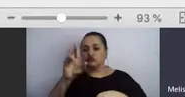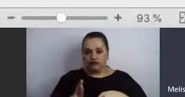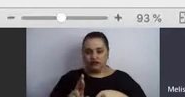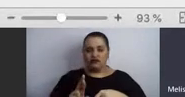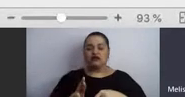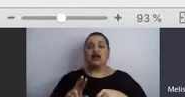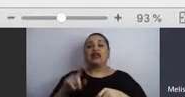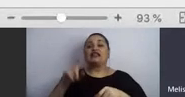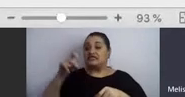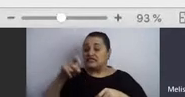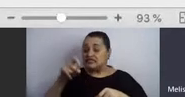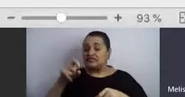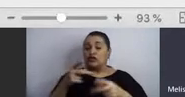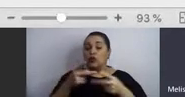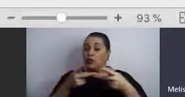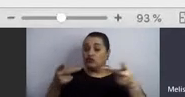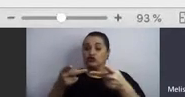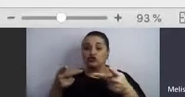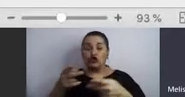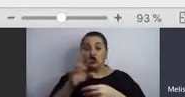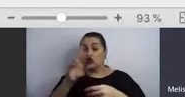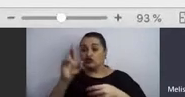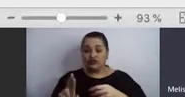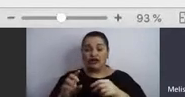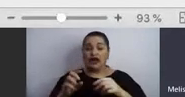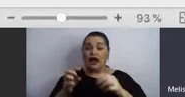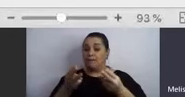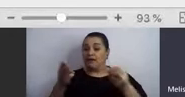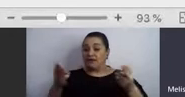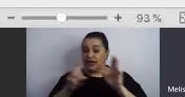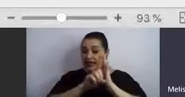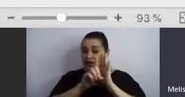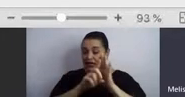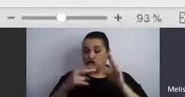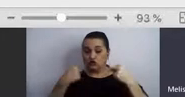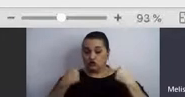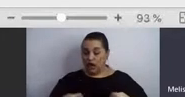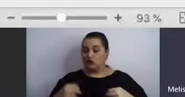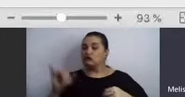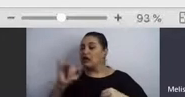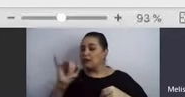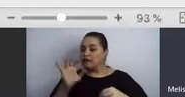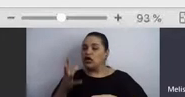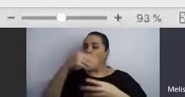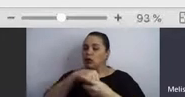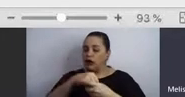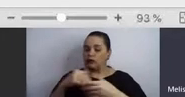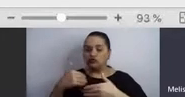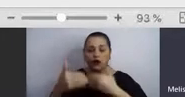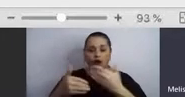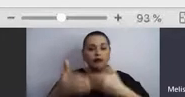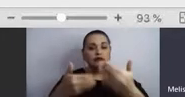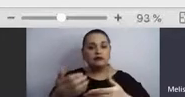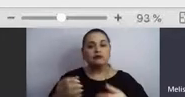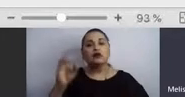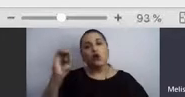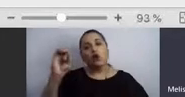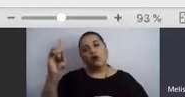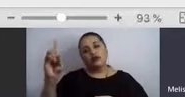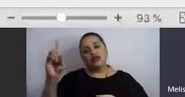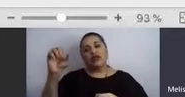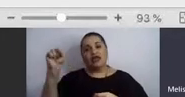cuando se requiere una posición de Costa Rica, perdón, en materia de derechos humanos, pero también queremos incorporar lo que hemos avanzado en ODS, que como lo